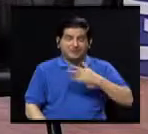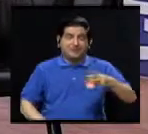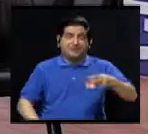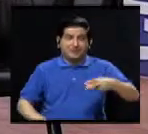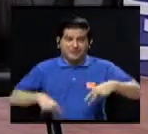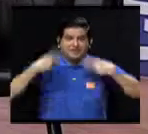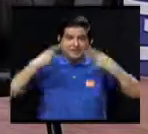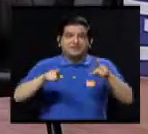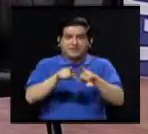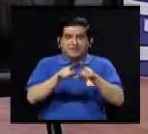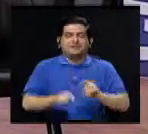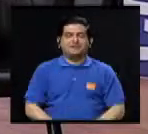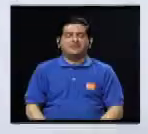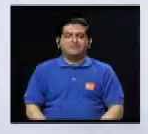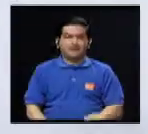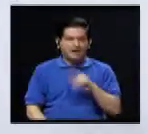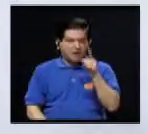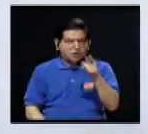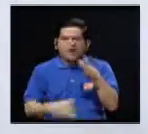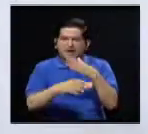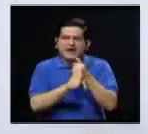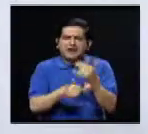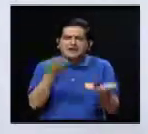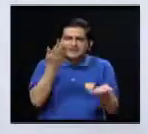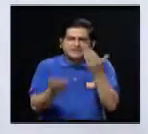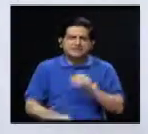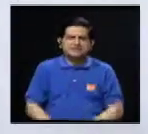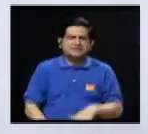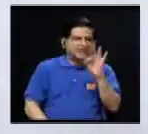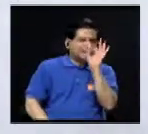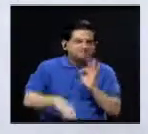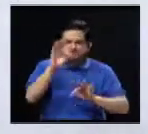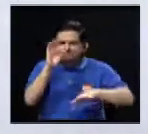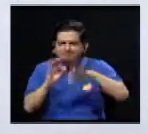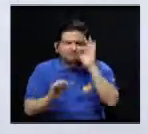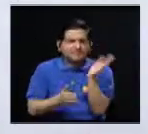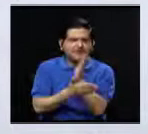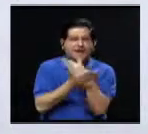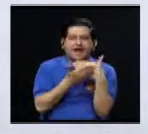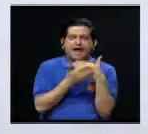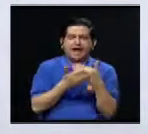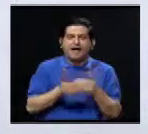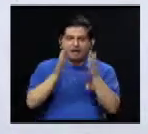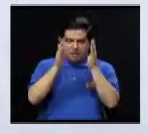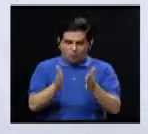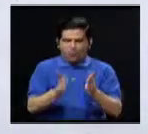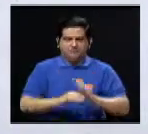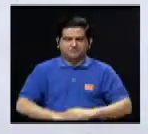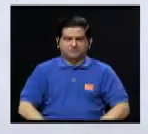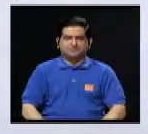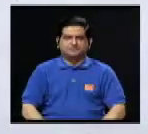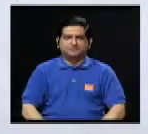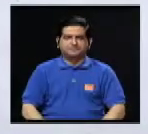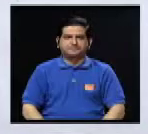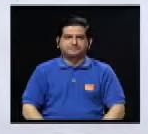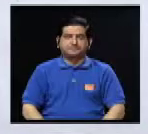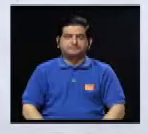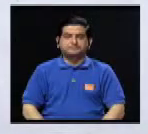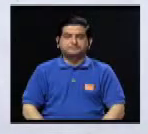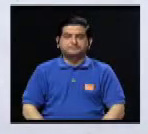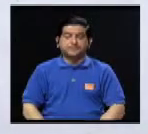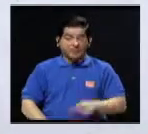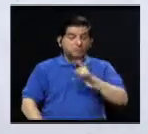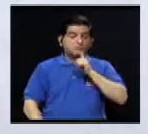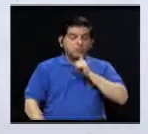entonces, realmente con ella hicimos como la escogencia de algunas de ellas. Y bueno, fue